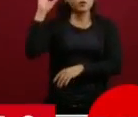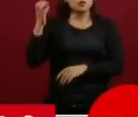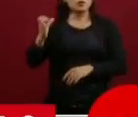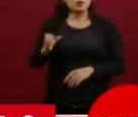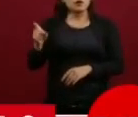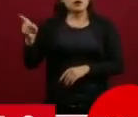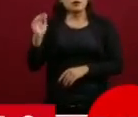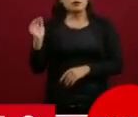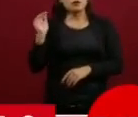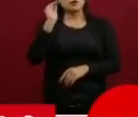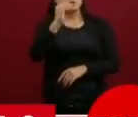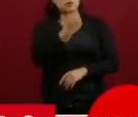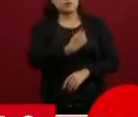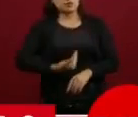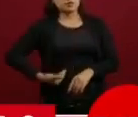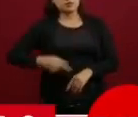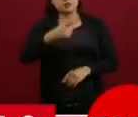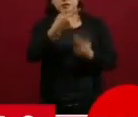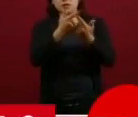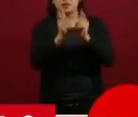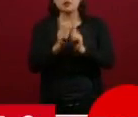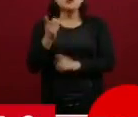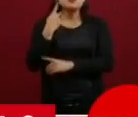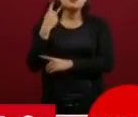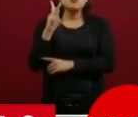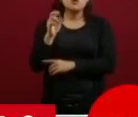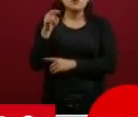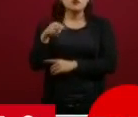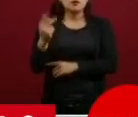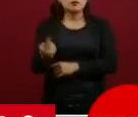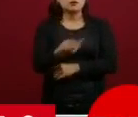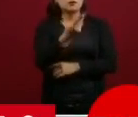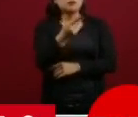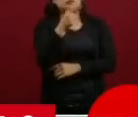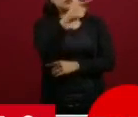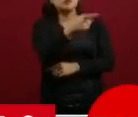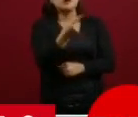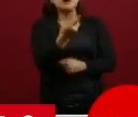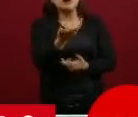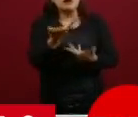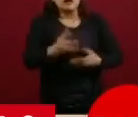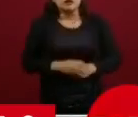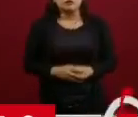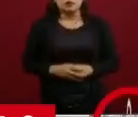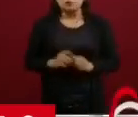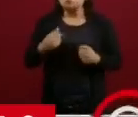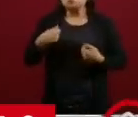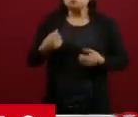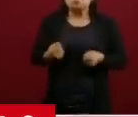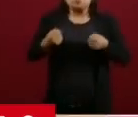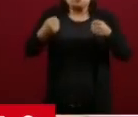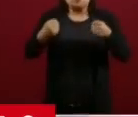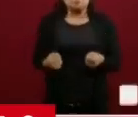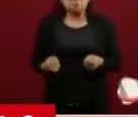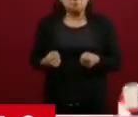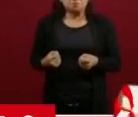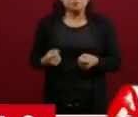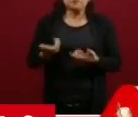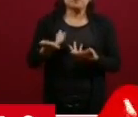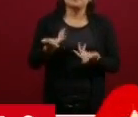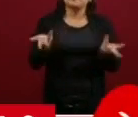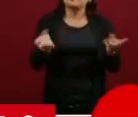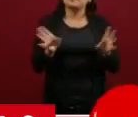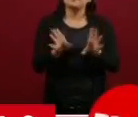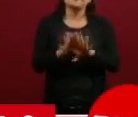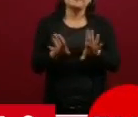32 detenidos en el operativo del martes en Tepito y dijo que se deben de revisar cuáles fueron los argumentos para dejarlos